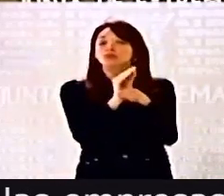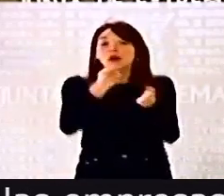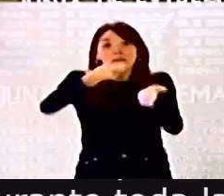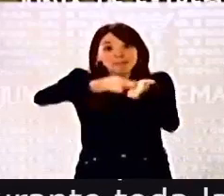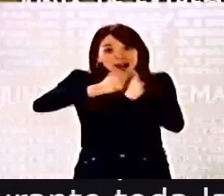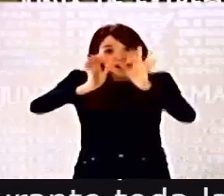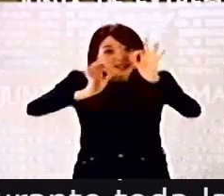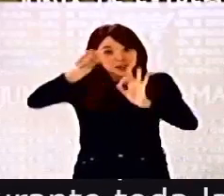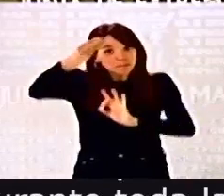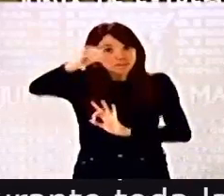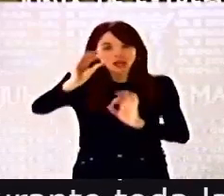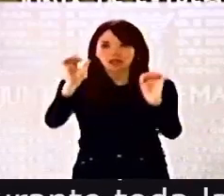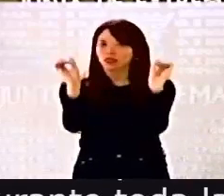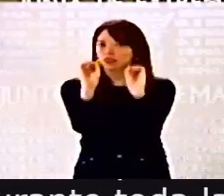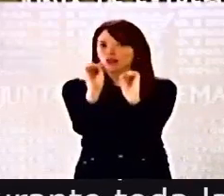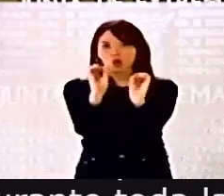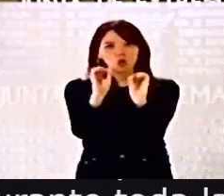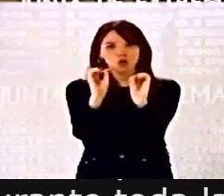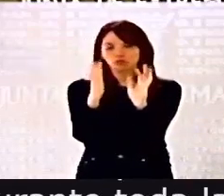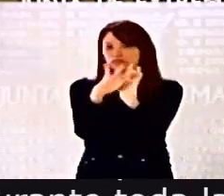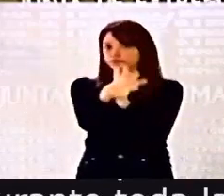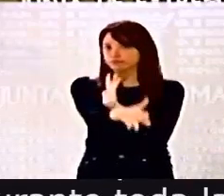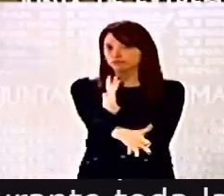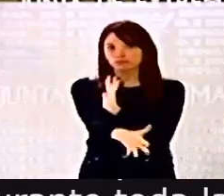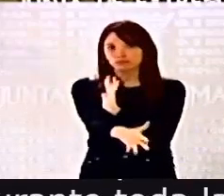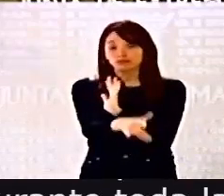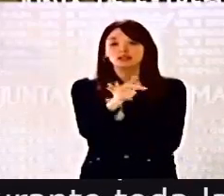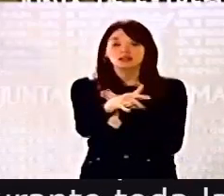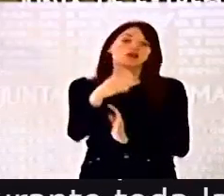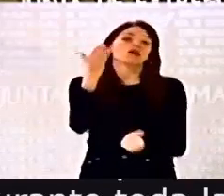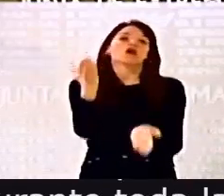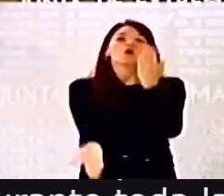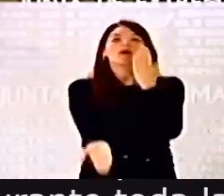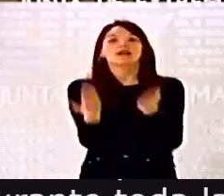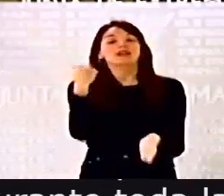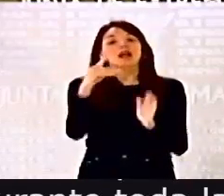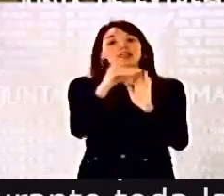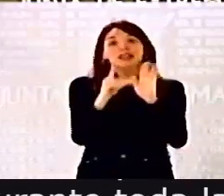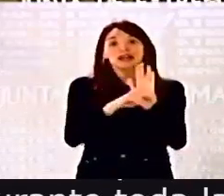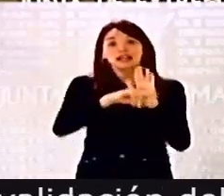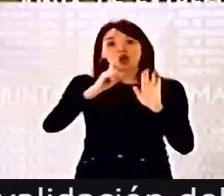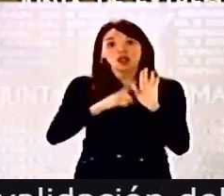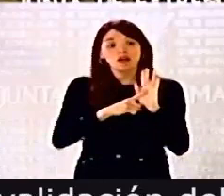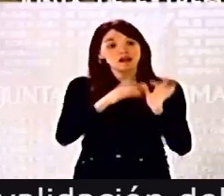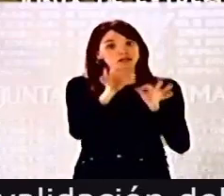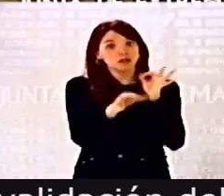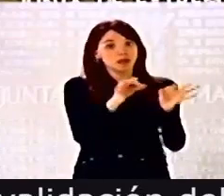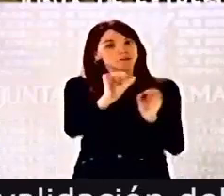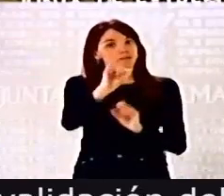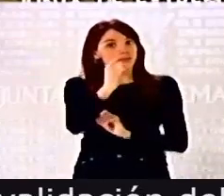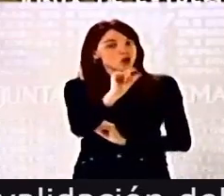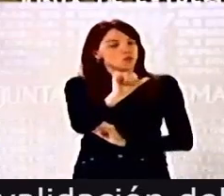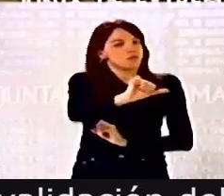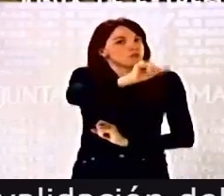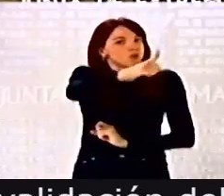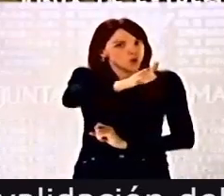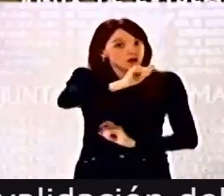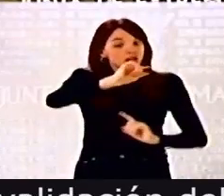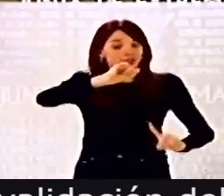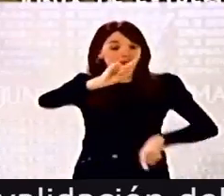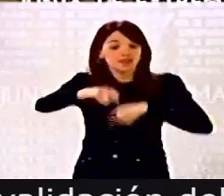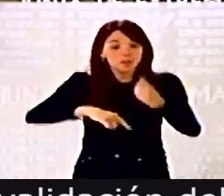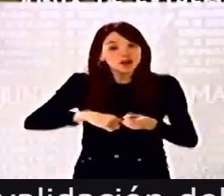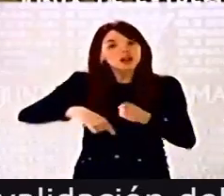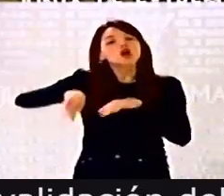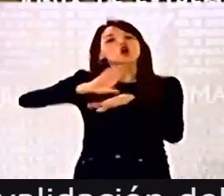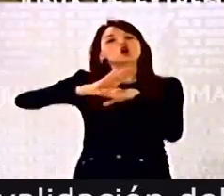préstamo. Sin perjuicio de la necesaria convalidación del decreto ley por la Asamblea, la Consejería publicará en breve las